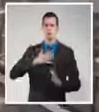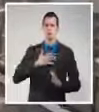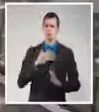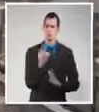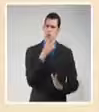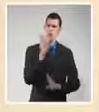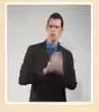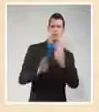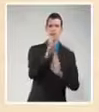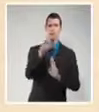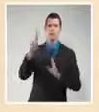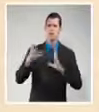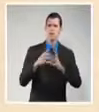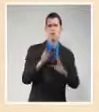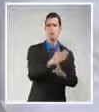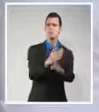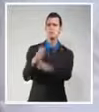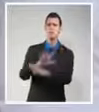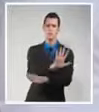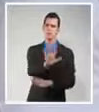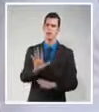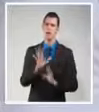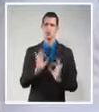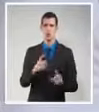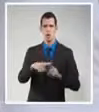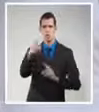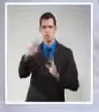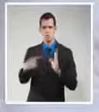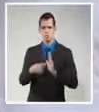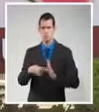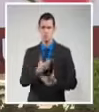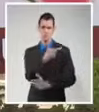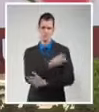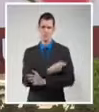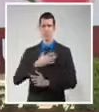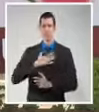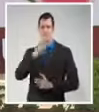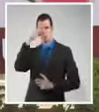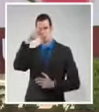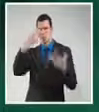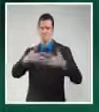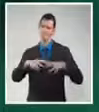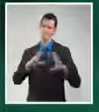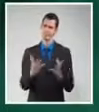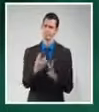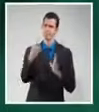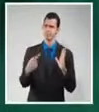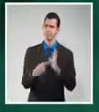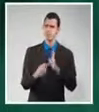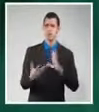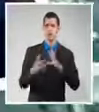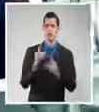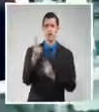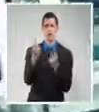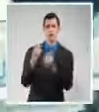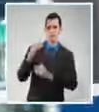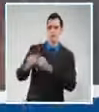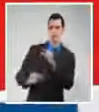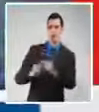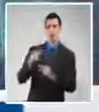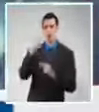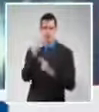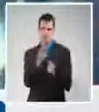de la industria biotecnológica para inmunizar a la población con vacunas propias y la dinamización de la economía hablan de una